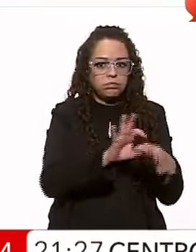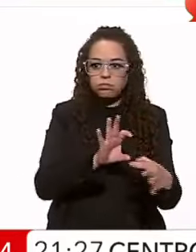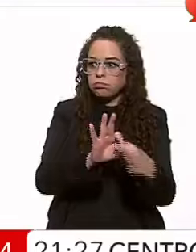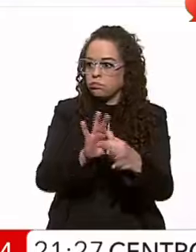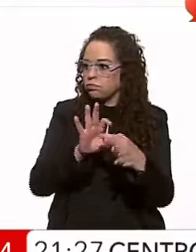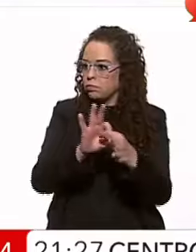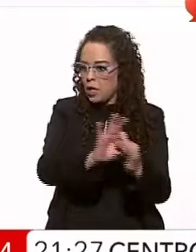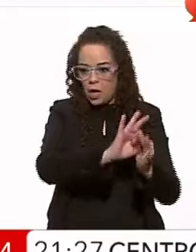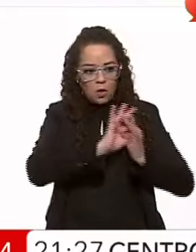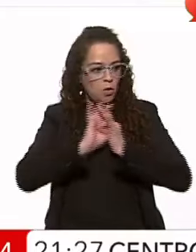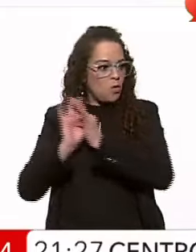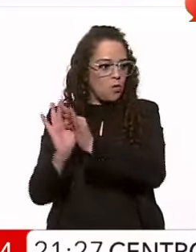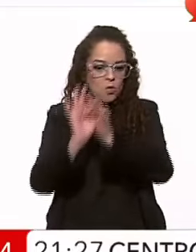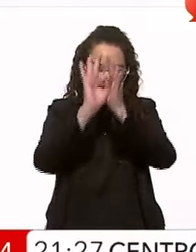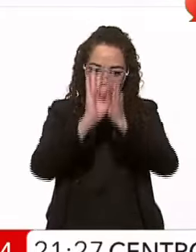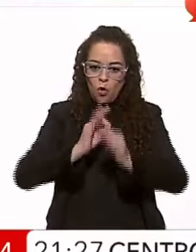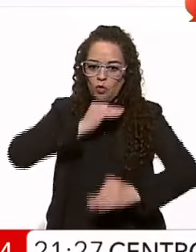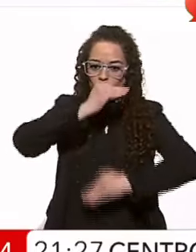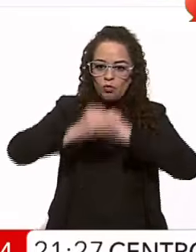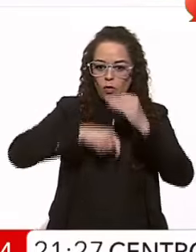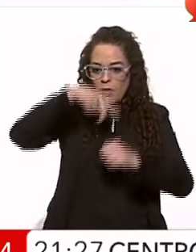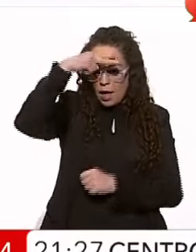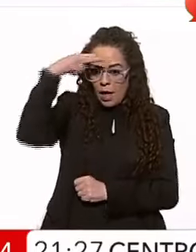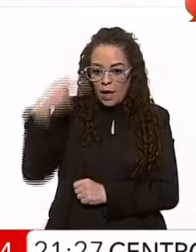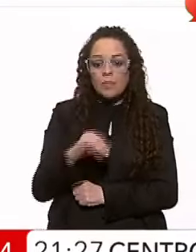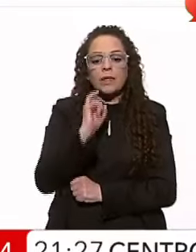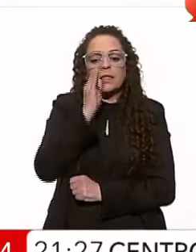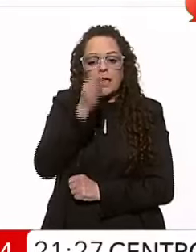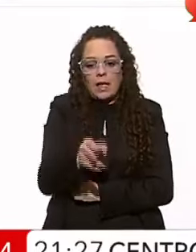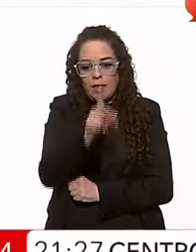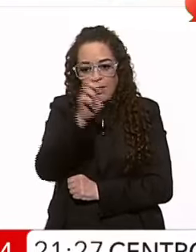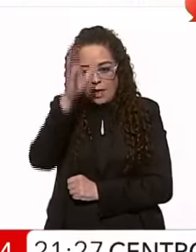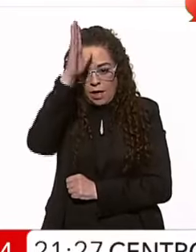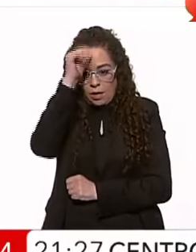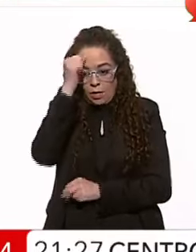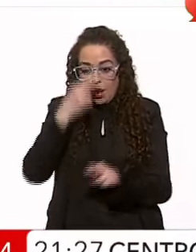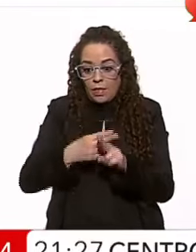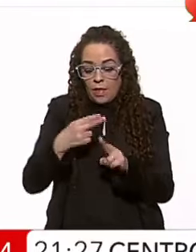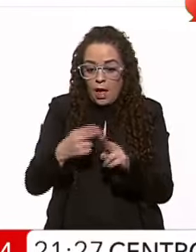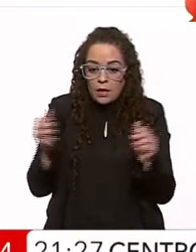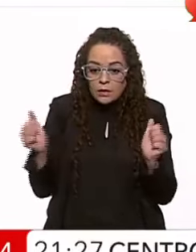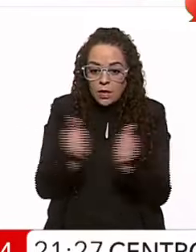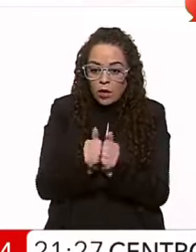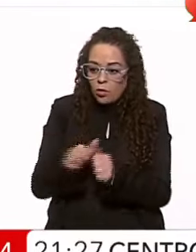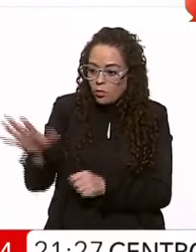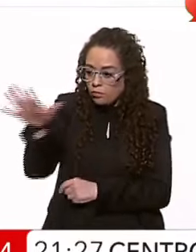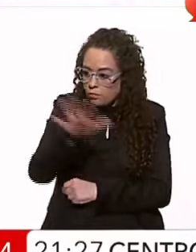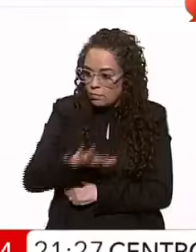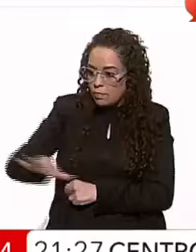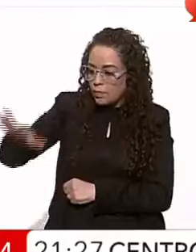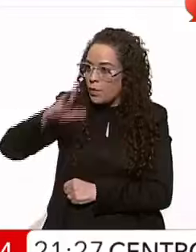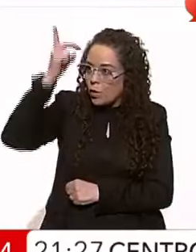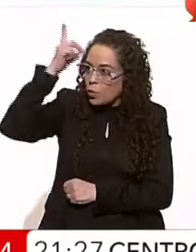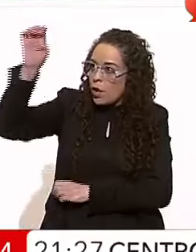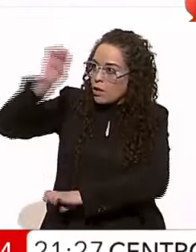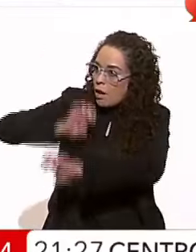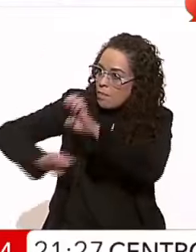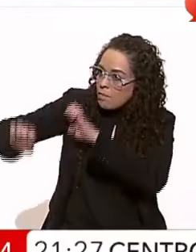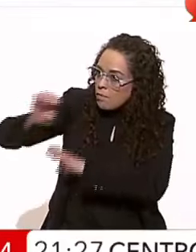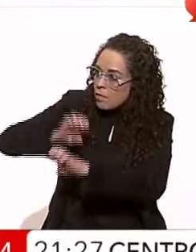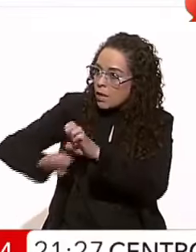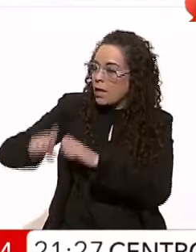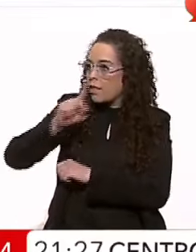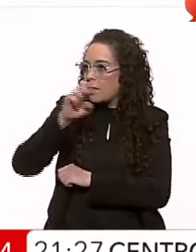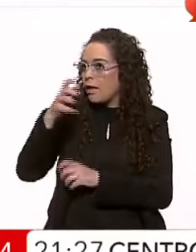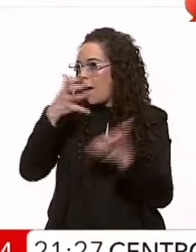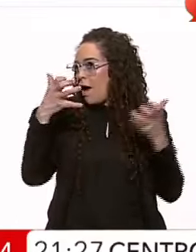acuerdo nacional, incluso con el sector agropecuario, empresarial, de que en México no